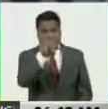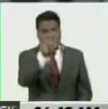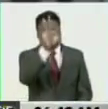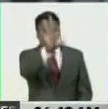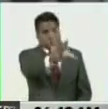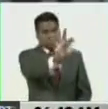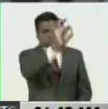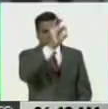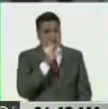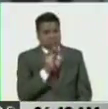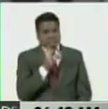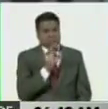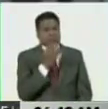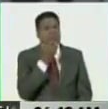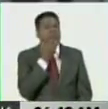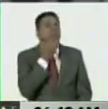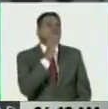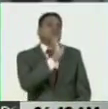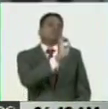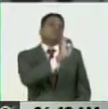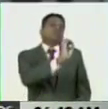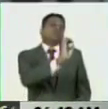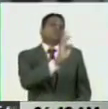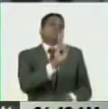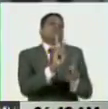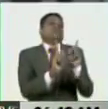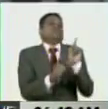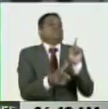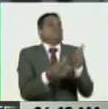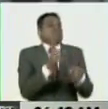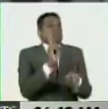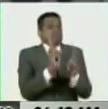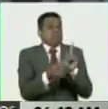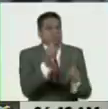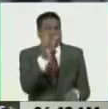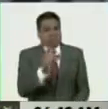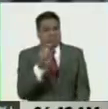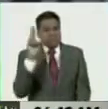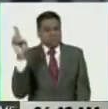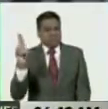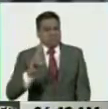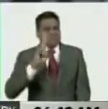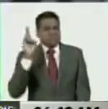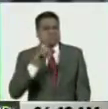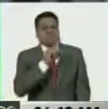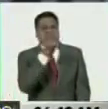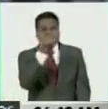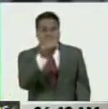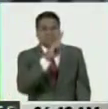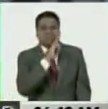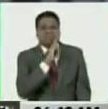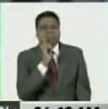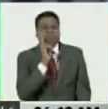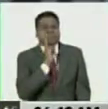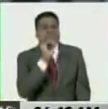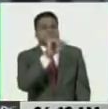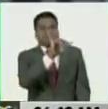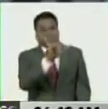que probablemente alguien pudo haber utilizado tu nombre